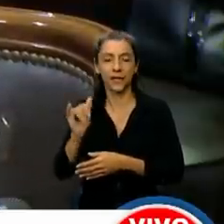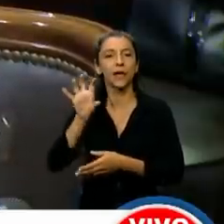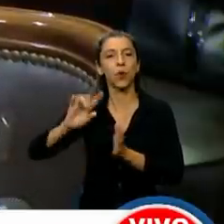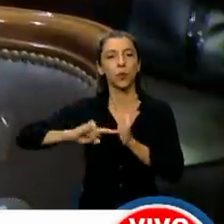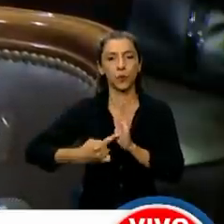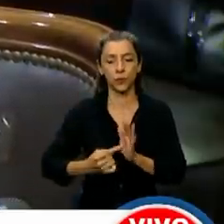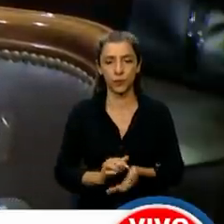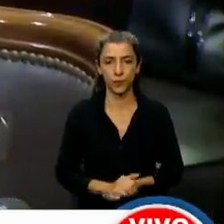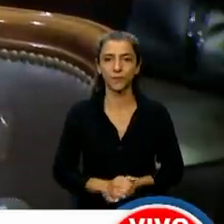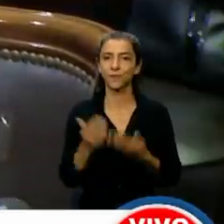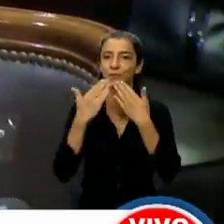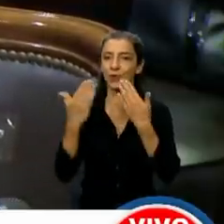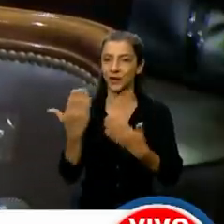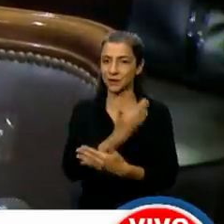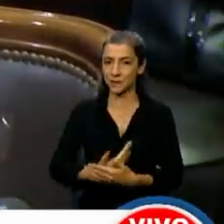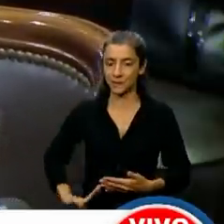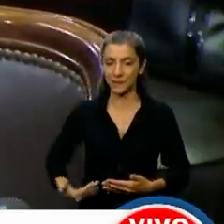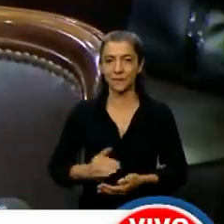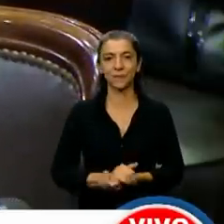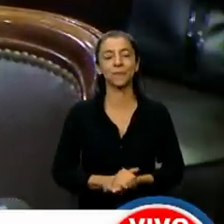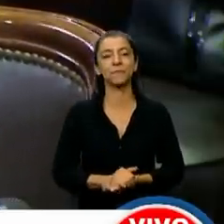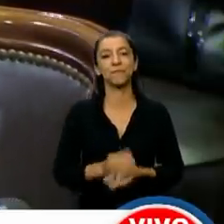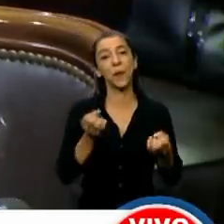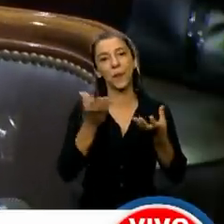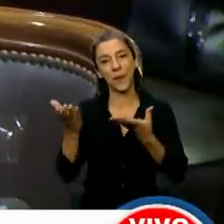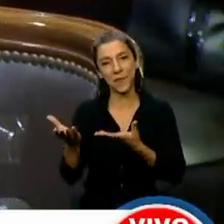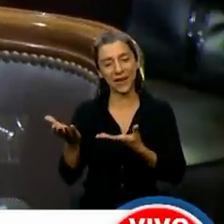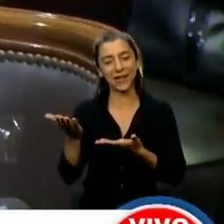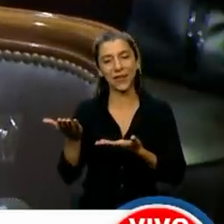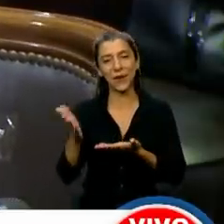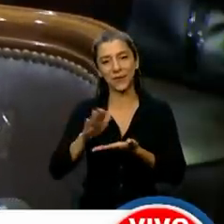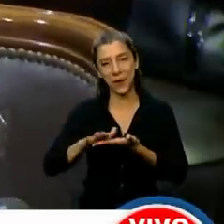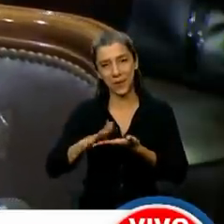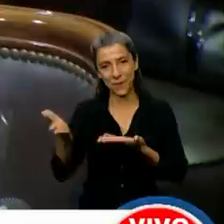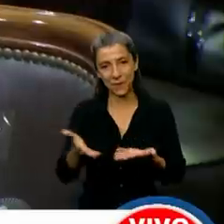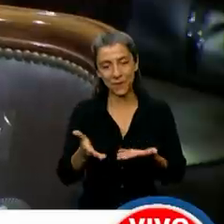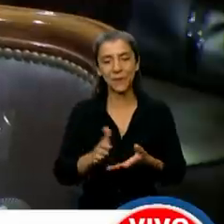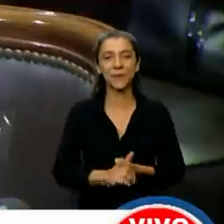muchas gracias presidente bienvenido nuevamente esta cámara